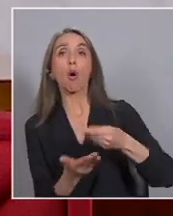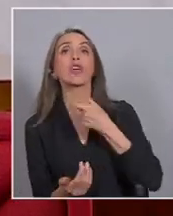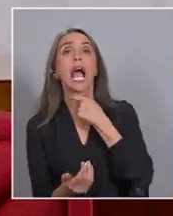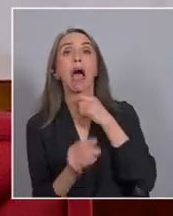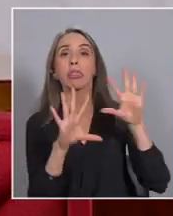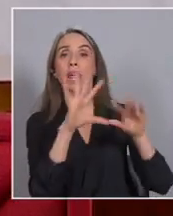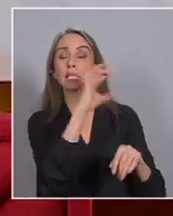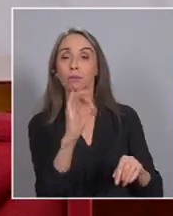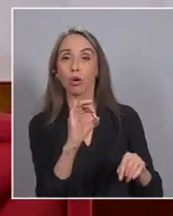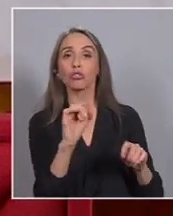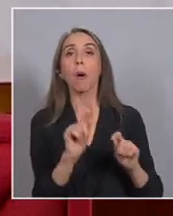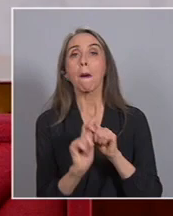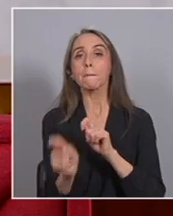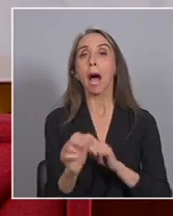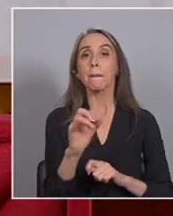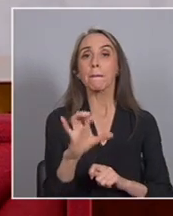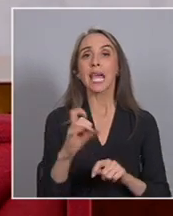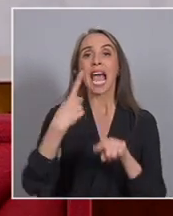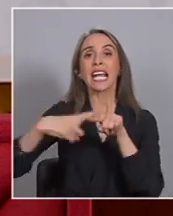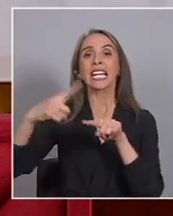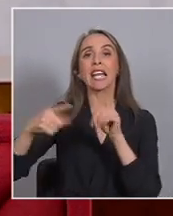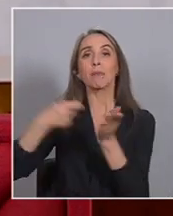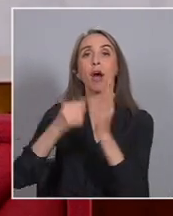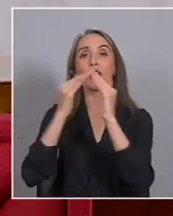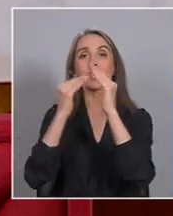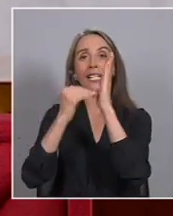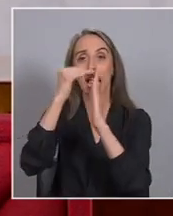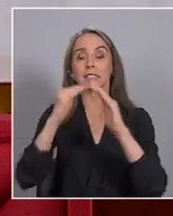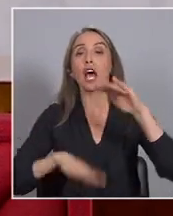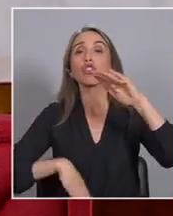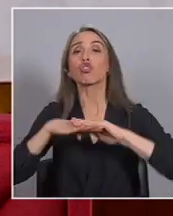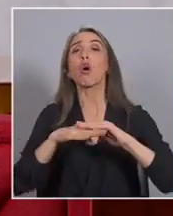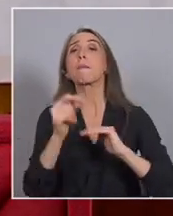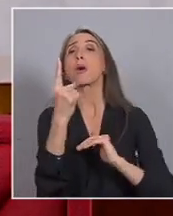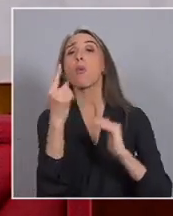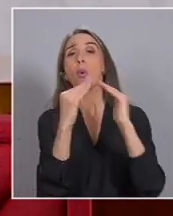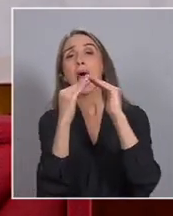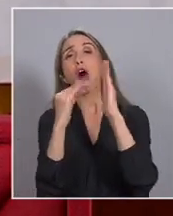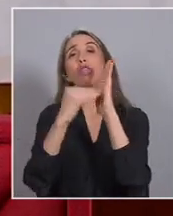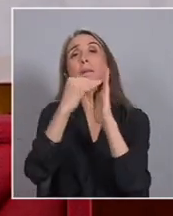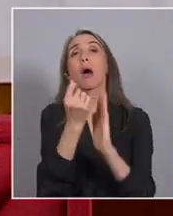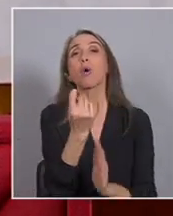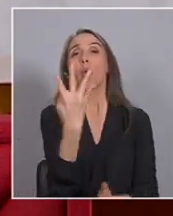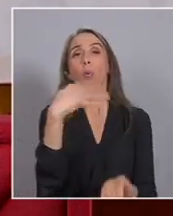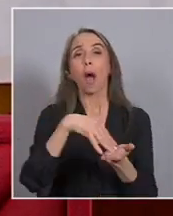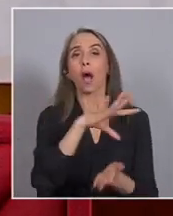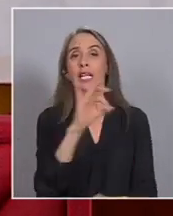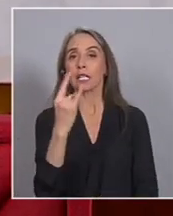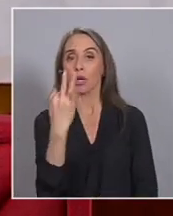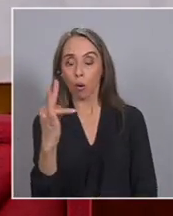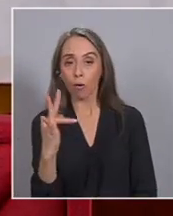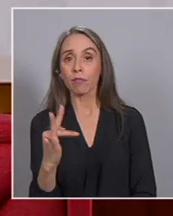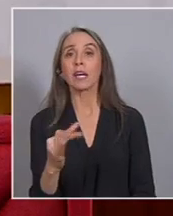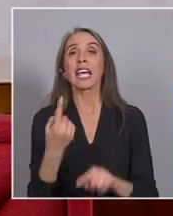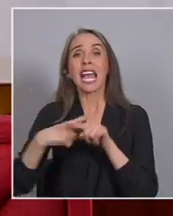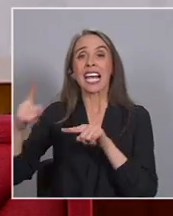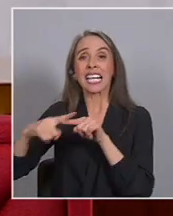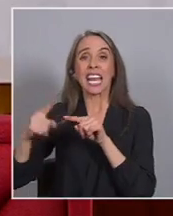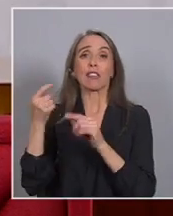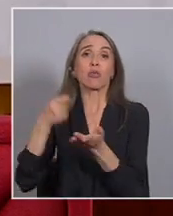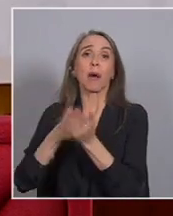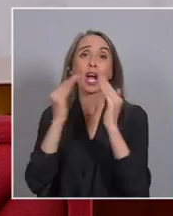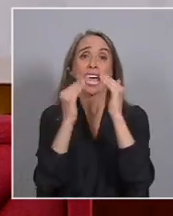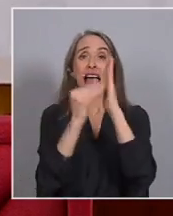10% para el pie del crédito hipotecario para una vivienda con tope de 4.500 UF. Y para aliviar el endeudamiento de los créditos